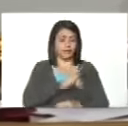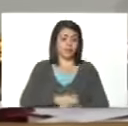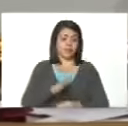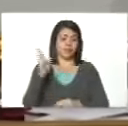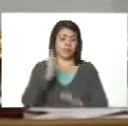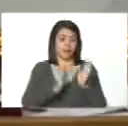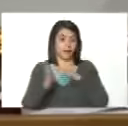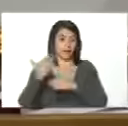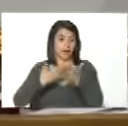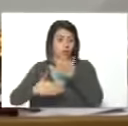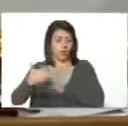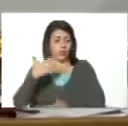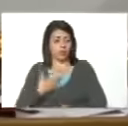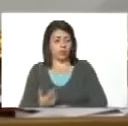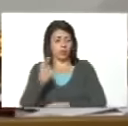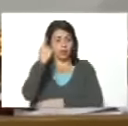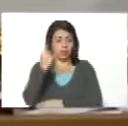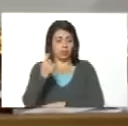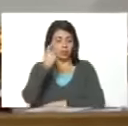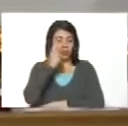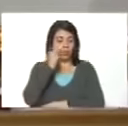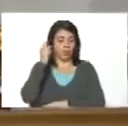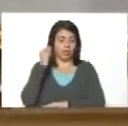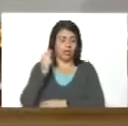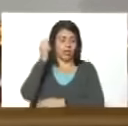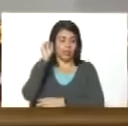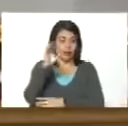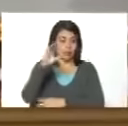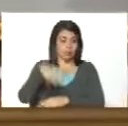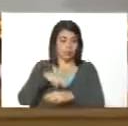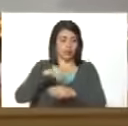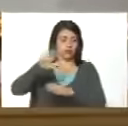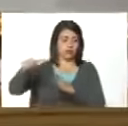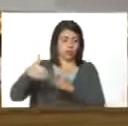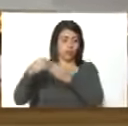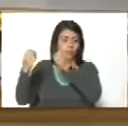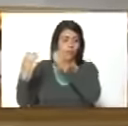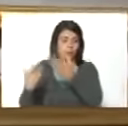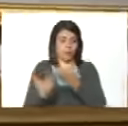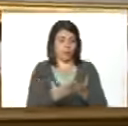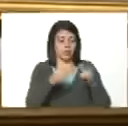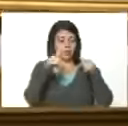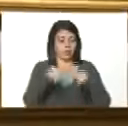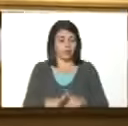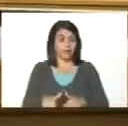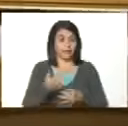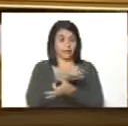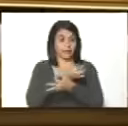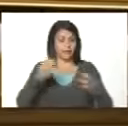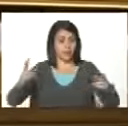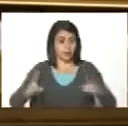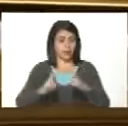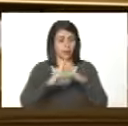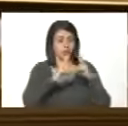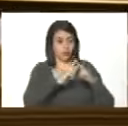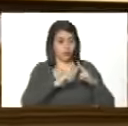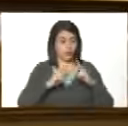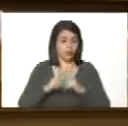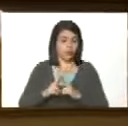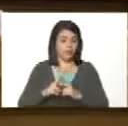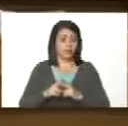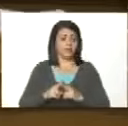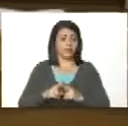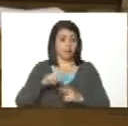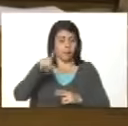que vienen a compartir con los diputados y diputadas de la Asamblea Nacional. Así que todos y todas bienvenidos para estos maravillosos encuentros.